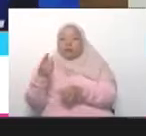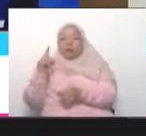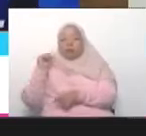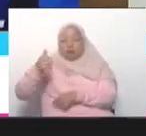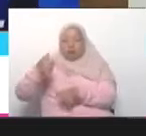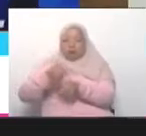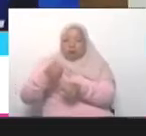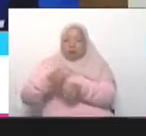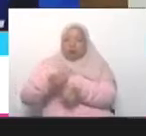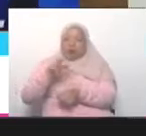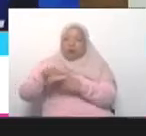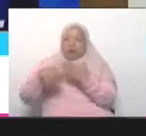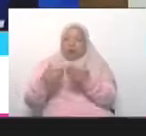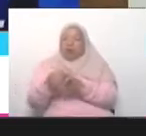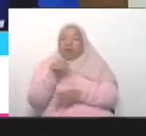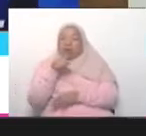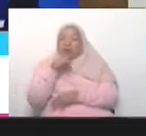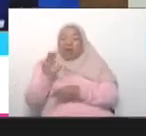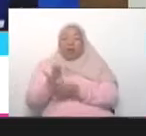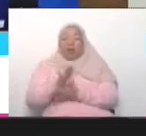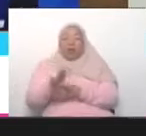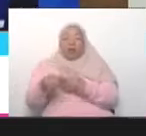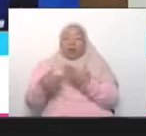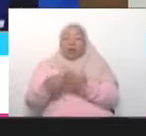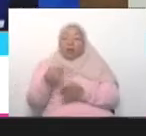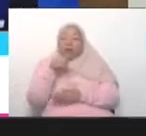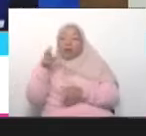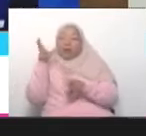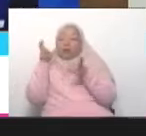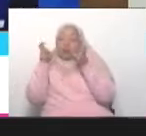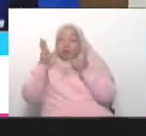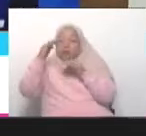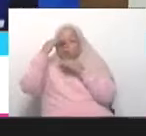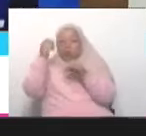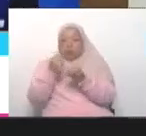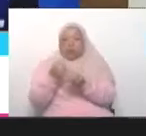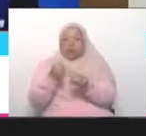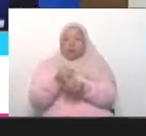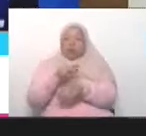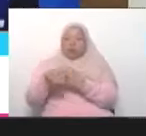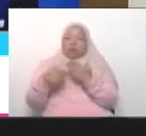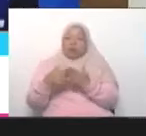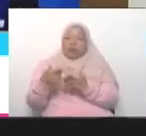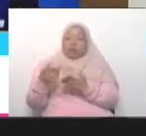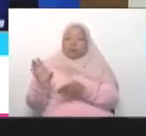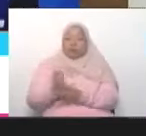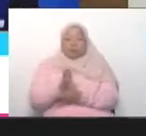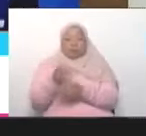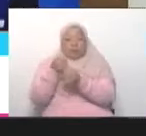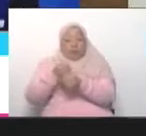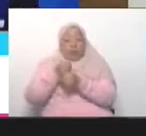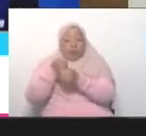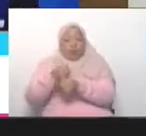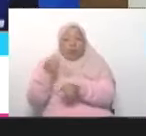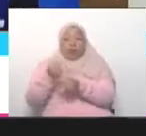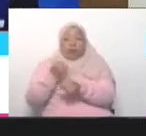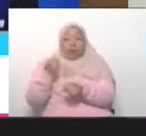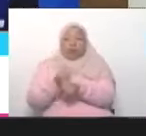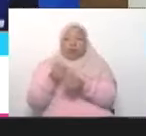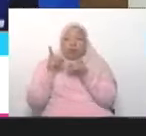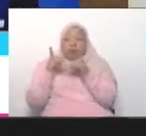que hacen, de los coros, y las letras, ¿eh? Las gaitas siempre traen un